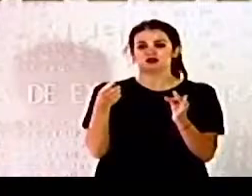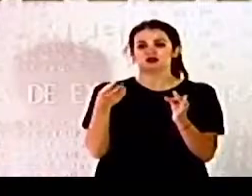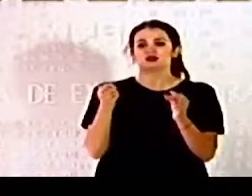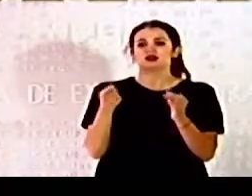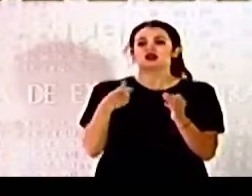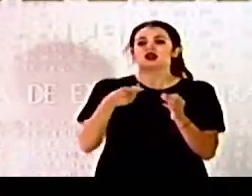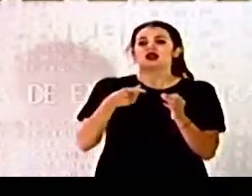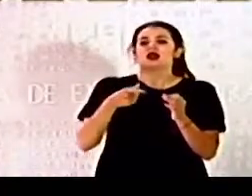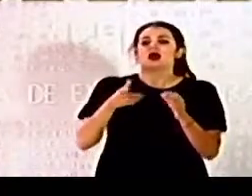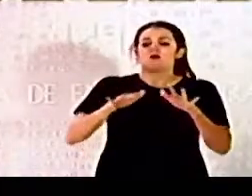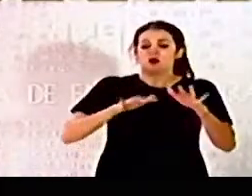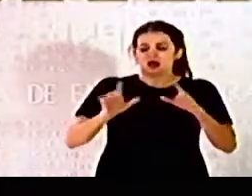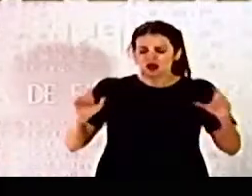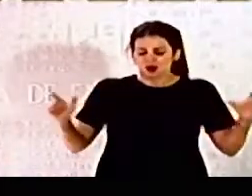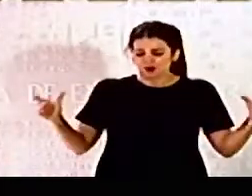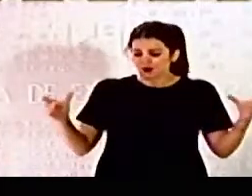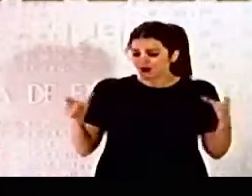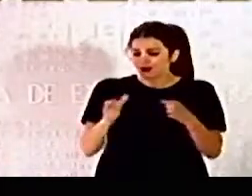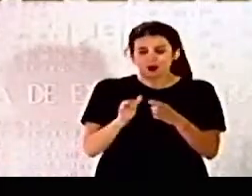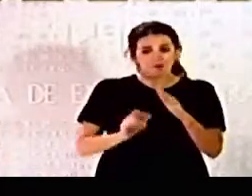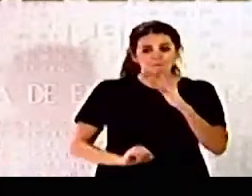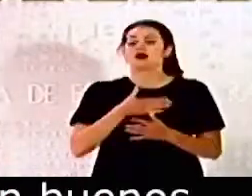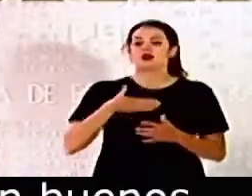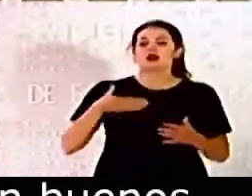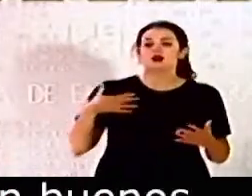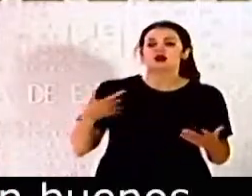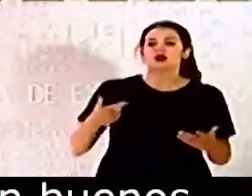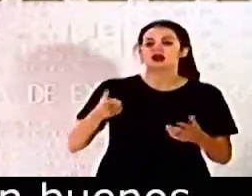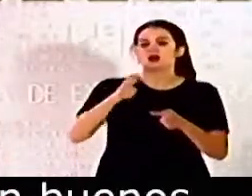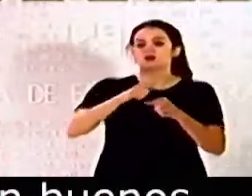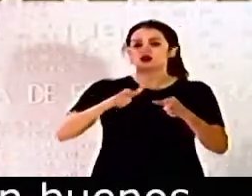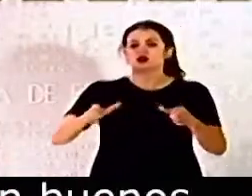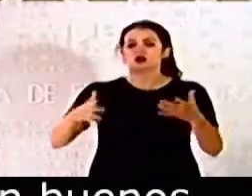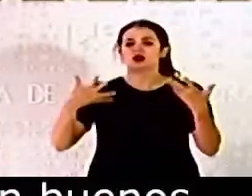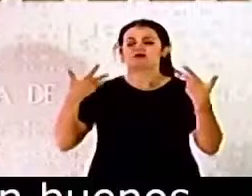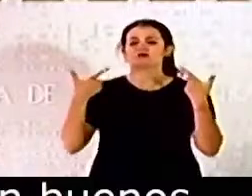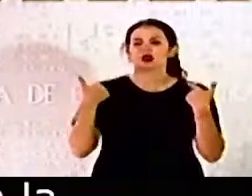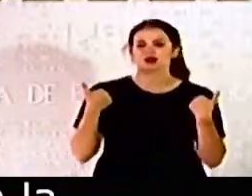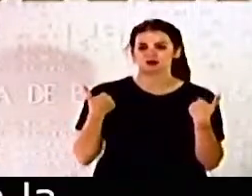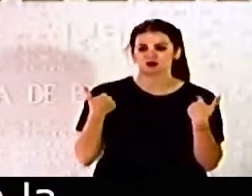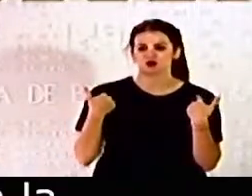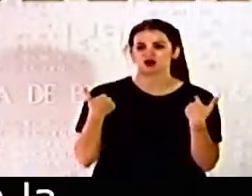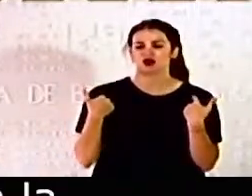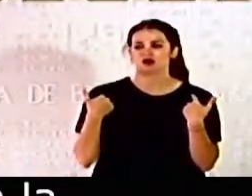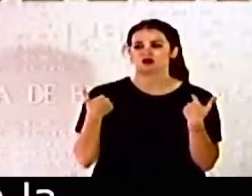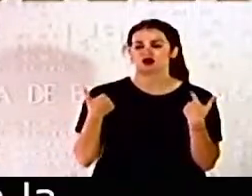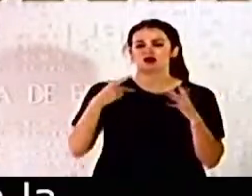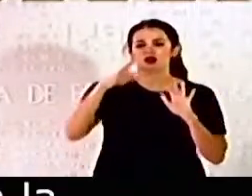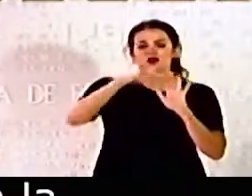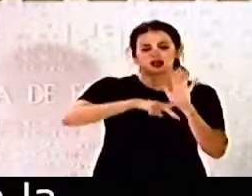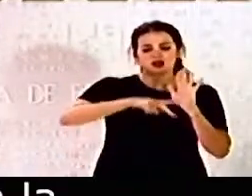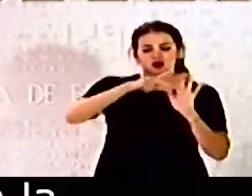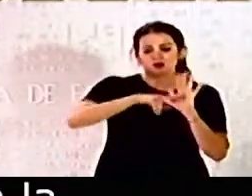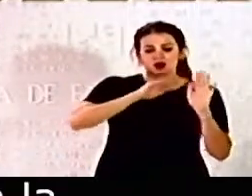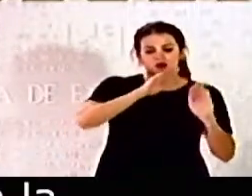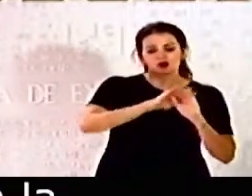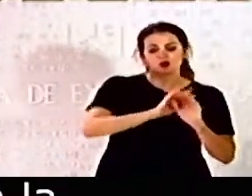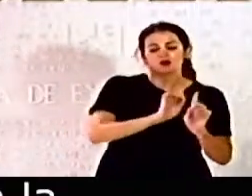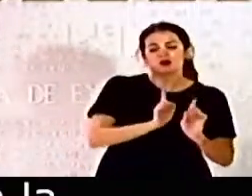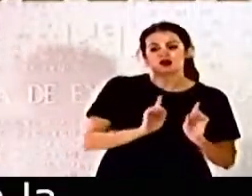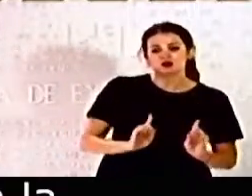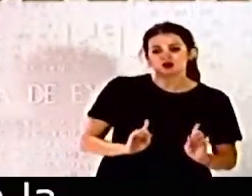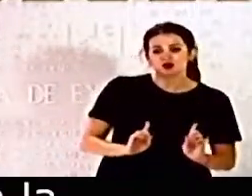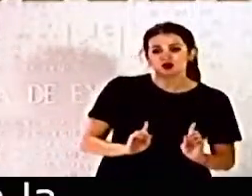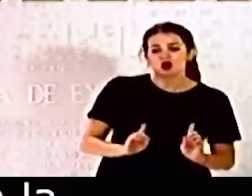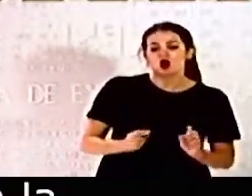reducir al máximo la movilidad. Reducir a que los que se saltan las normas de responsabilidad son solo